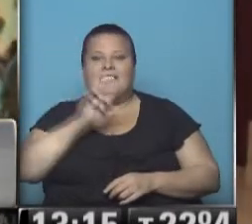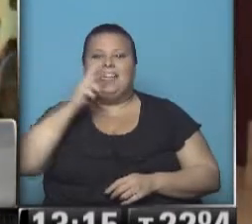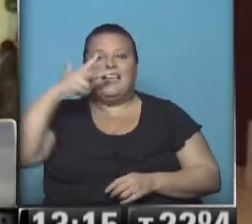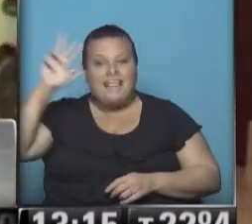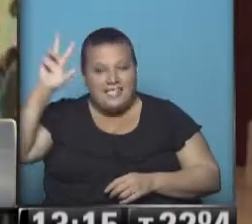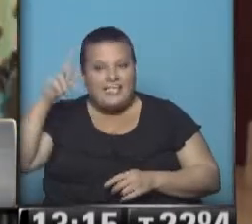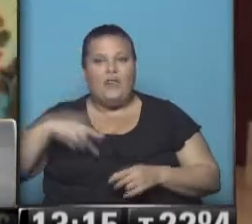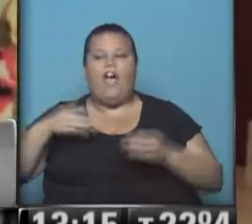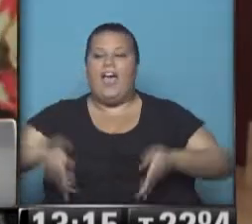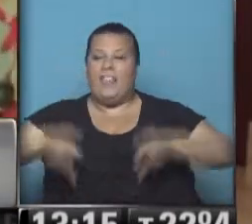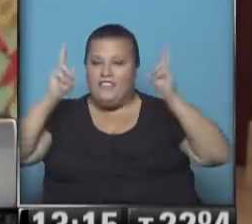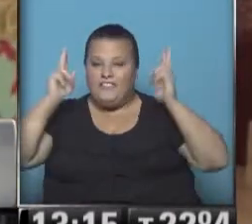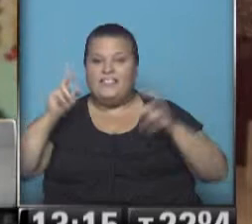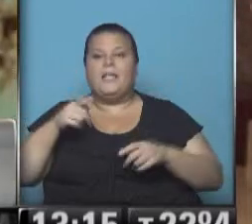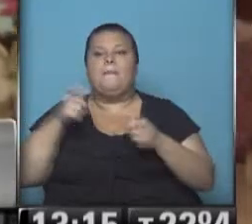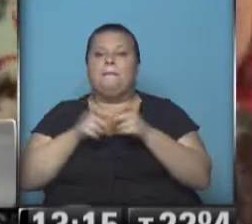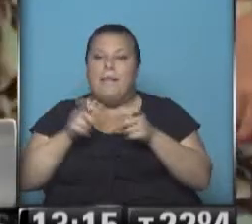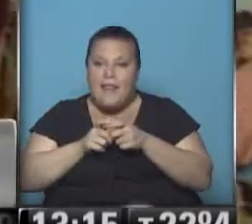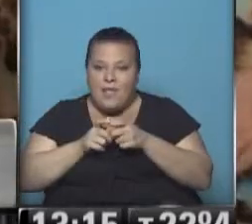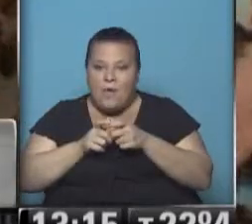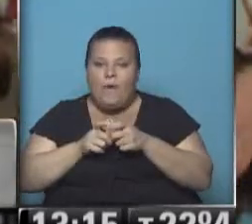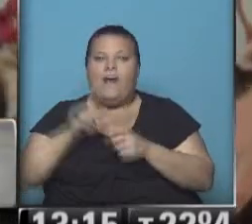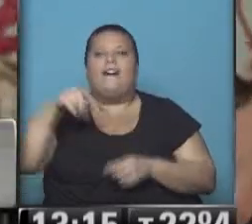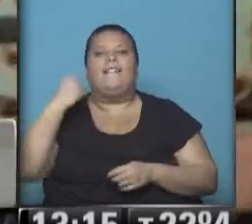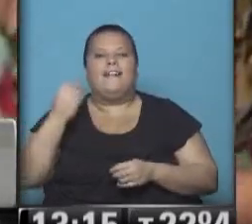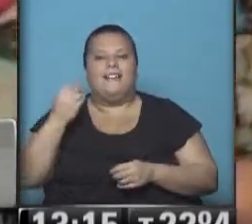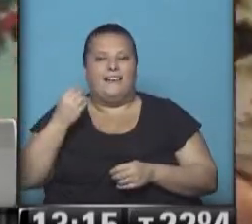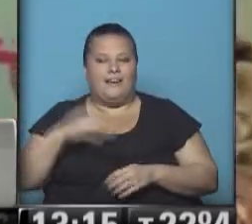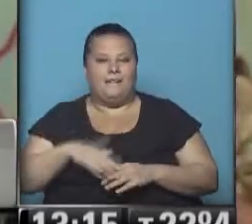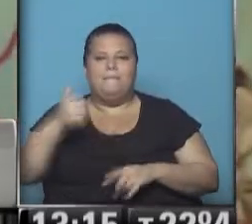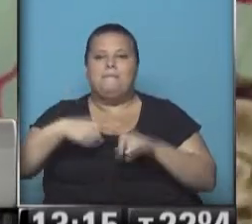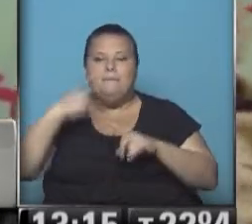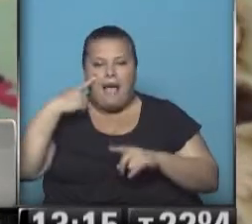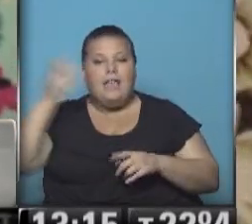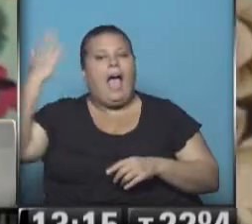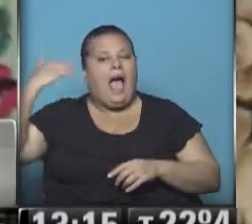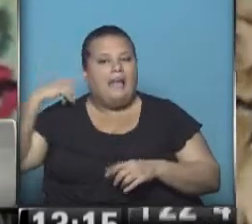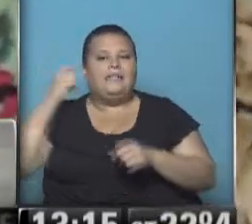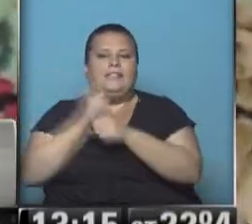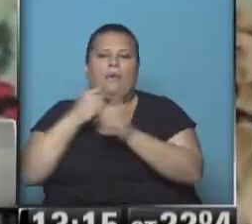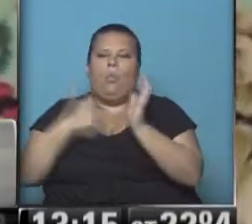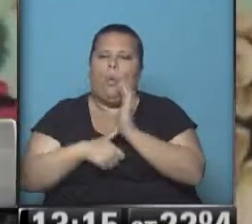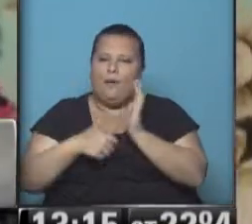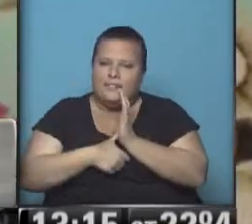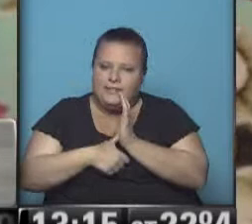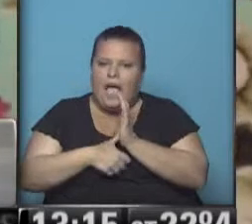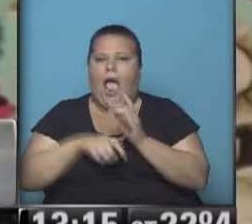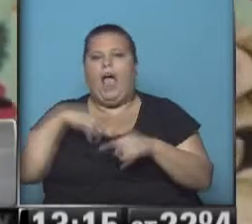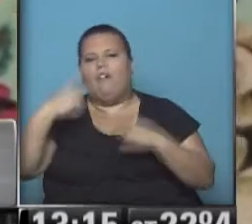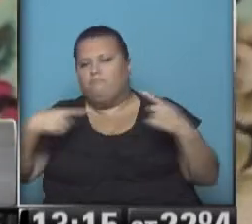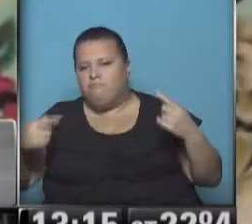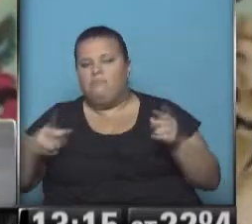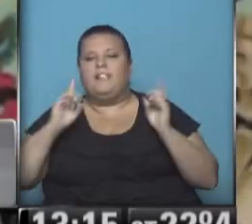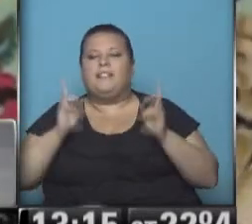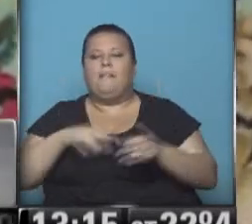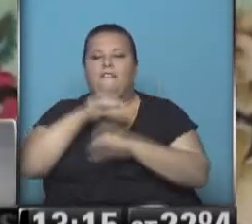tercero, un consorcio feliz, es la película que viene a traer Maxi Pelosi, quien antes había hecho trabajos documentales como Otro entre otros y